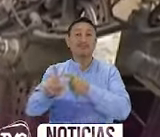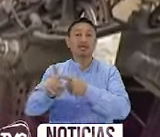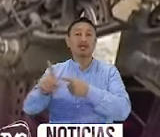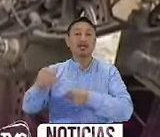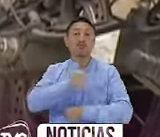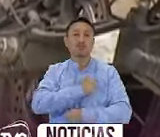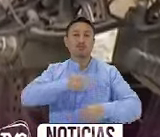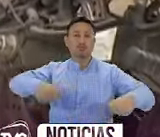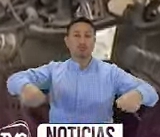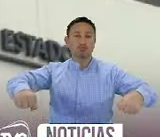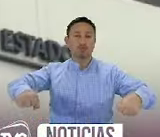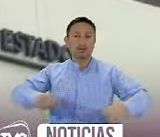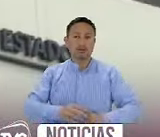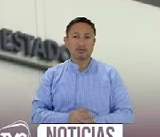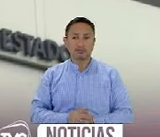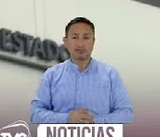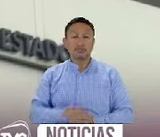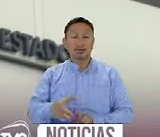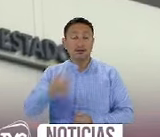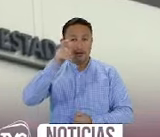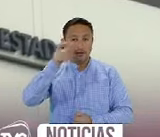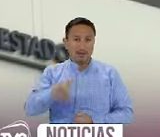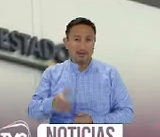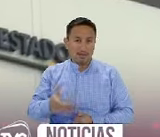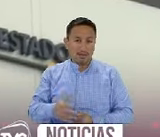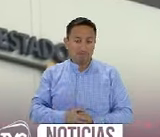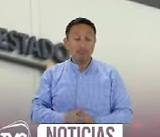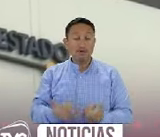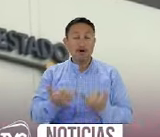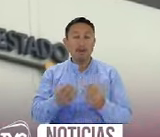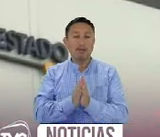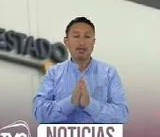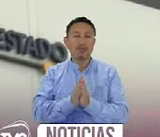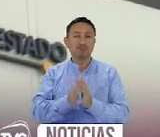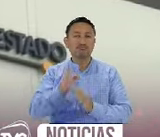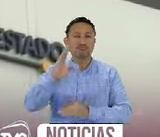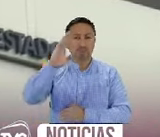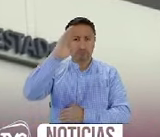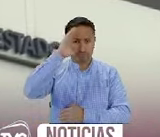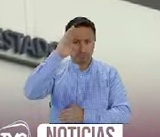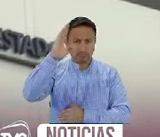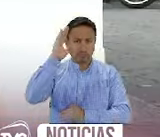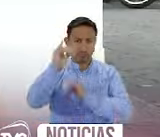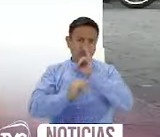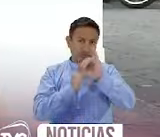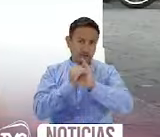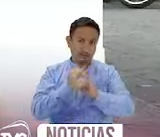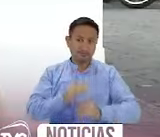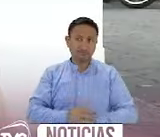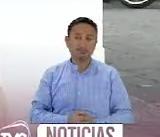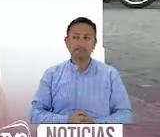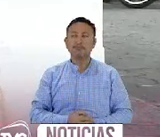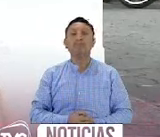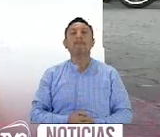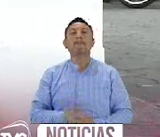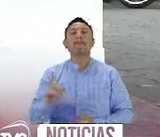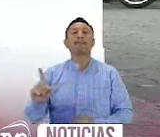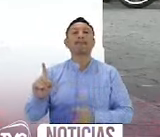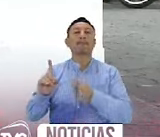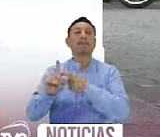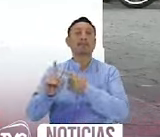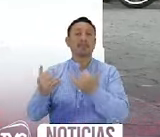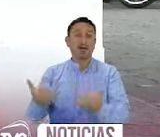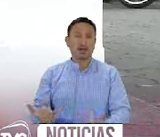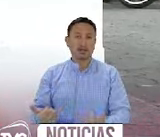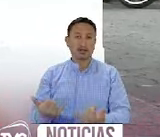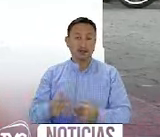lo que llevó a Fiscalía a elevar la alerta fuera del territorio nacional. El ciudadano al momento pues está puesto a